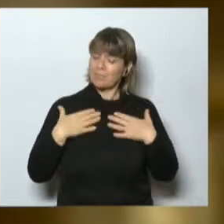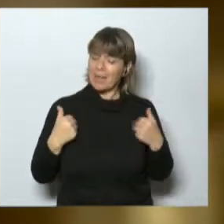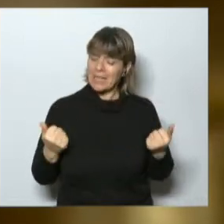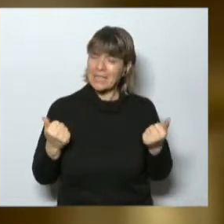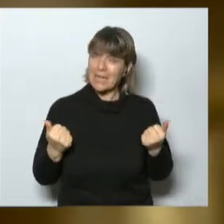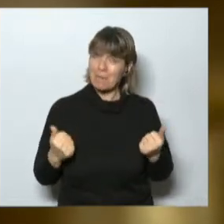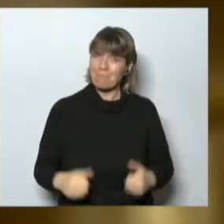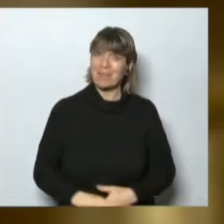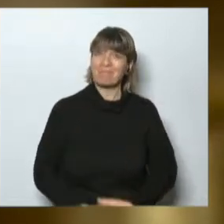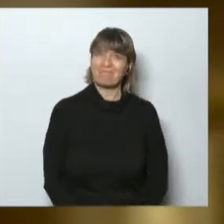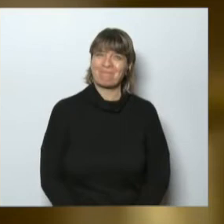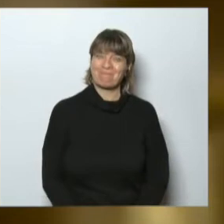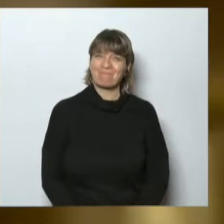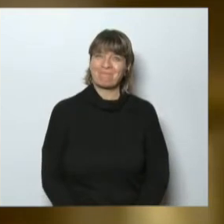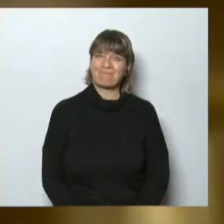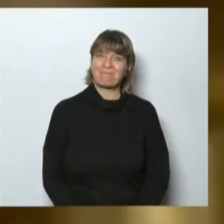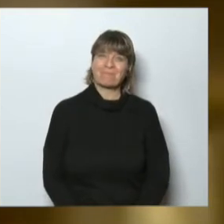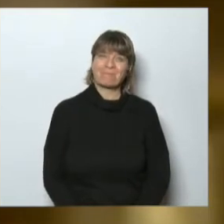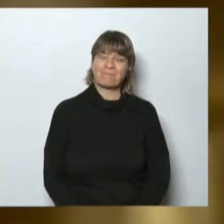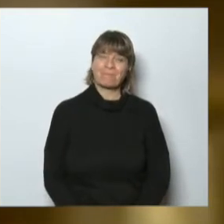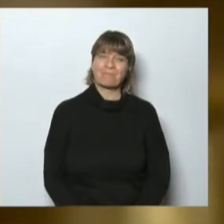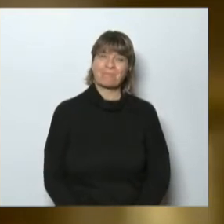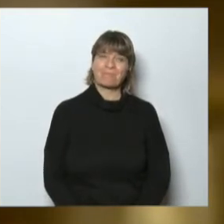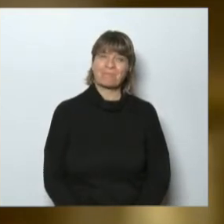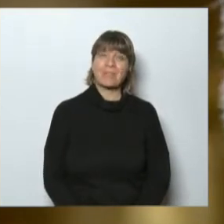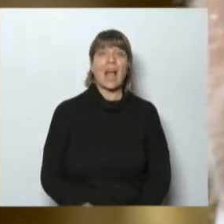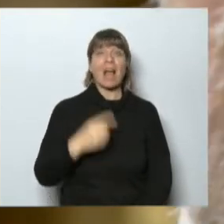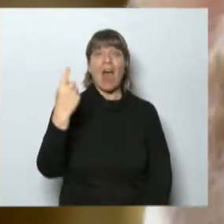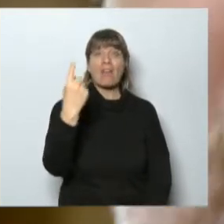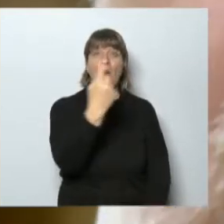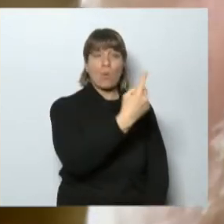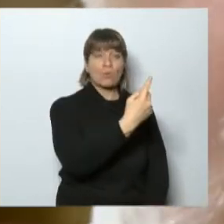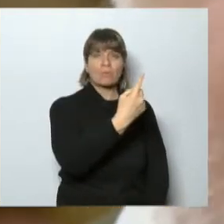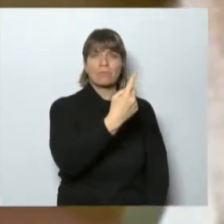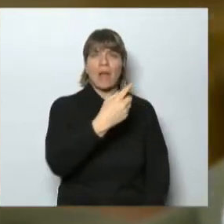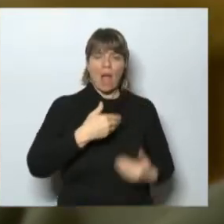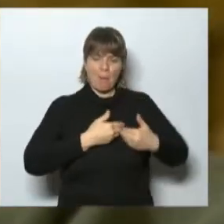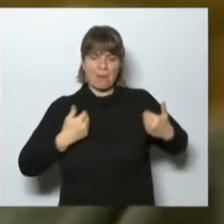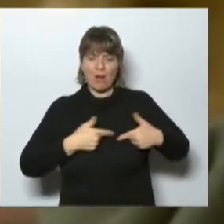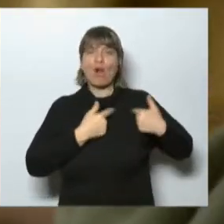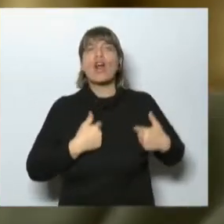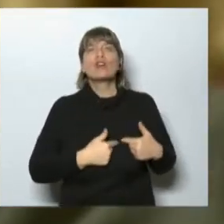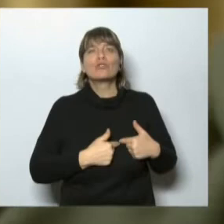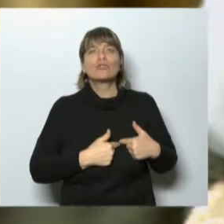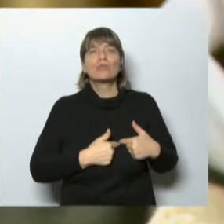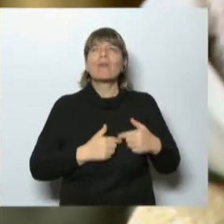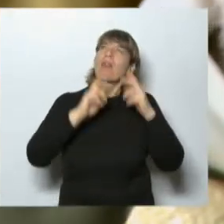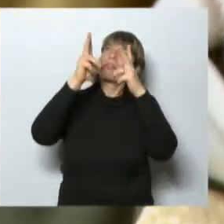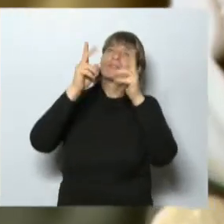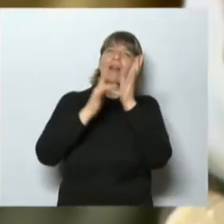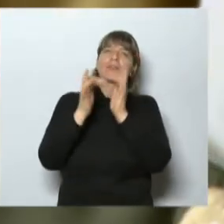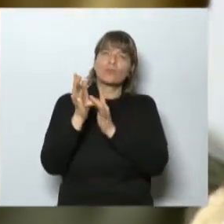una palabra tuya bastará para sanarme. Cada uno, abriendo el corazón, le dice a